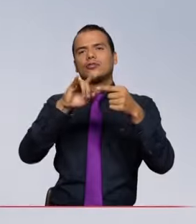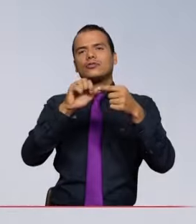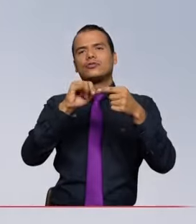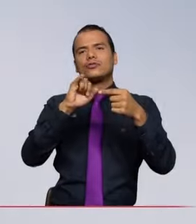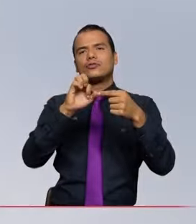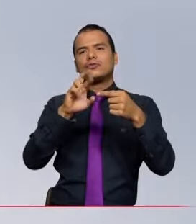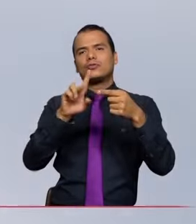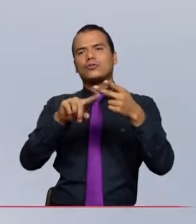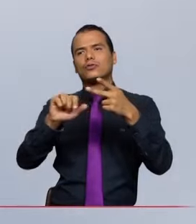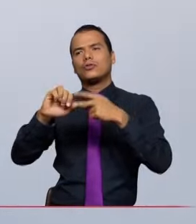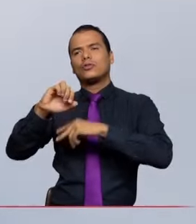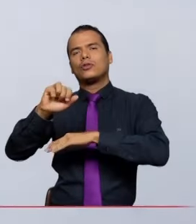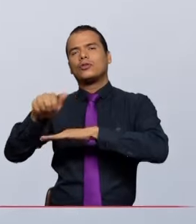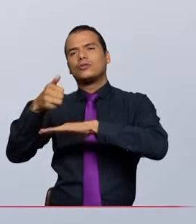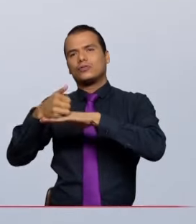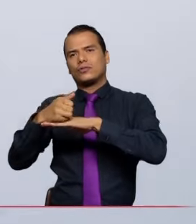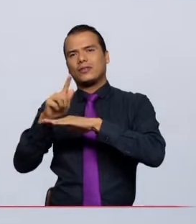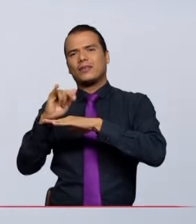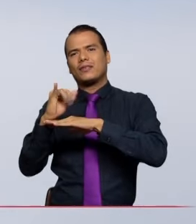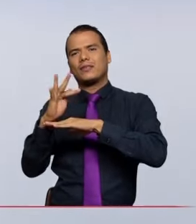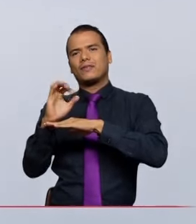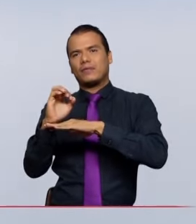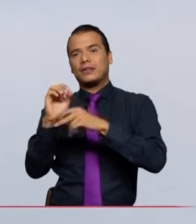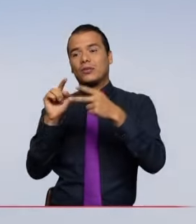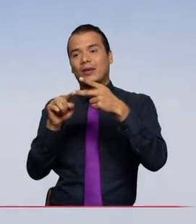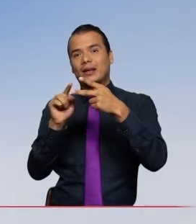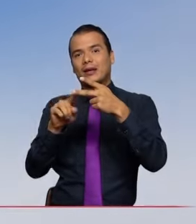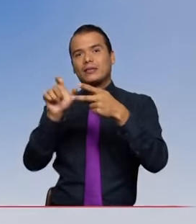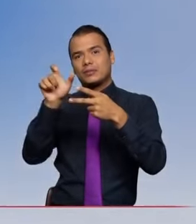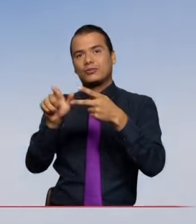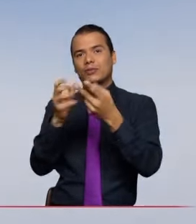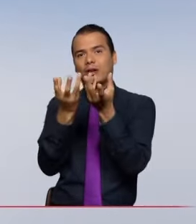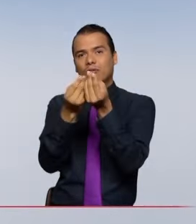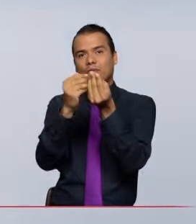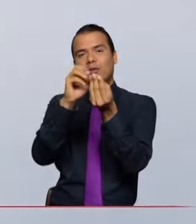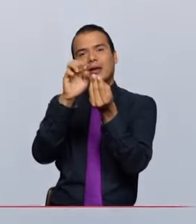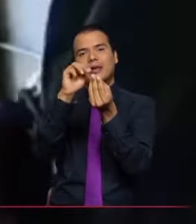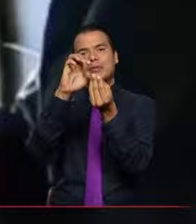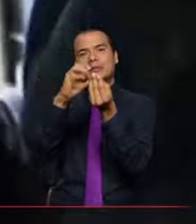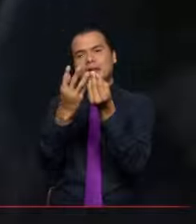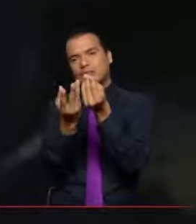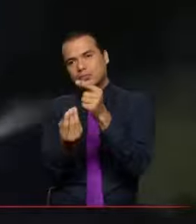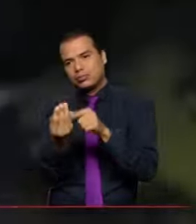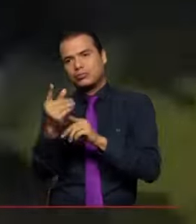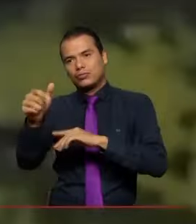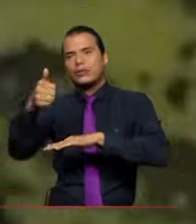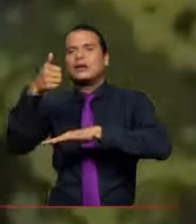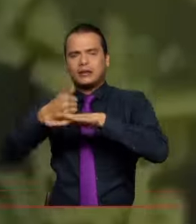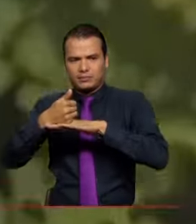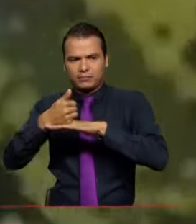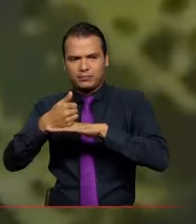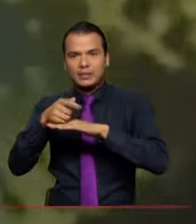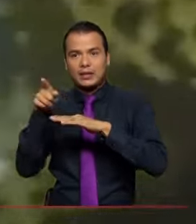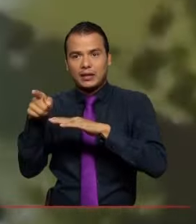Central, señalado de varias acciones terroristas en contra de la población civil y la fuerza pública.